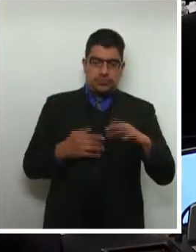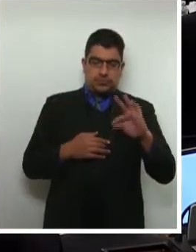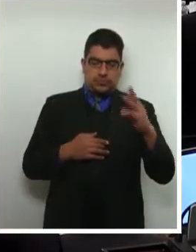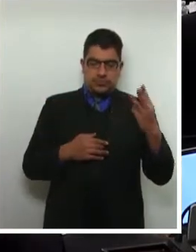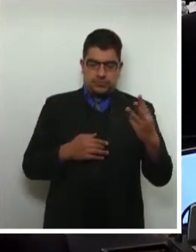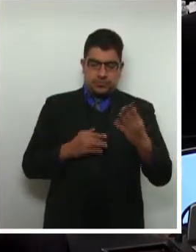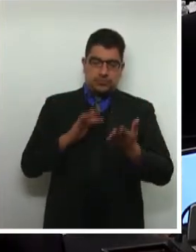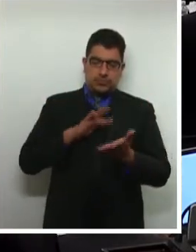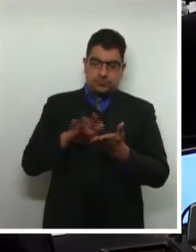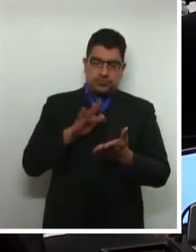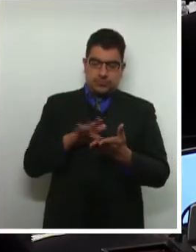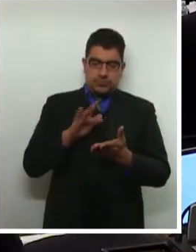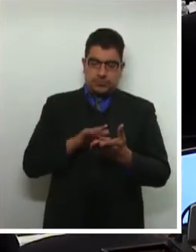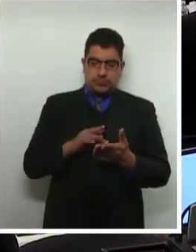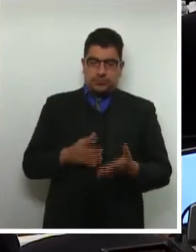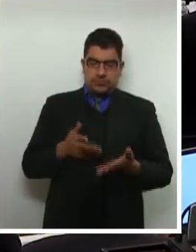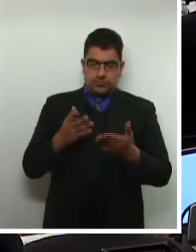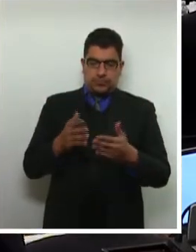votos a favor.